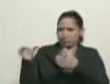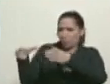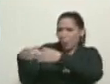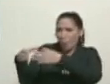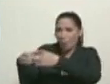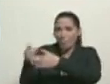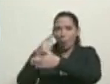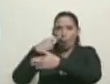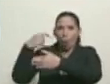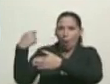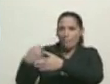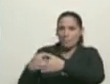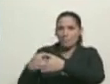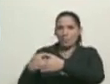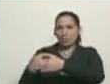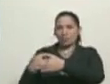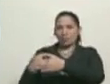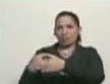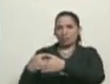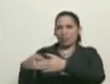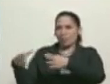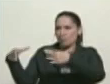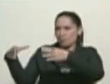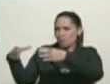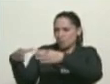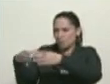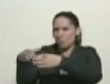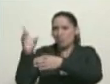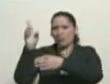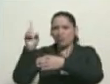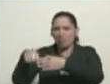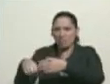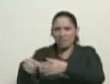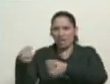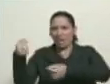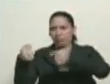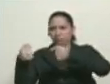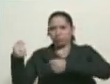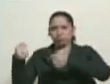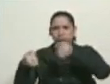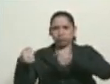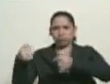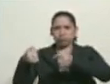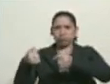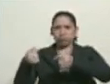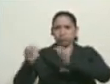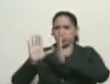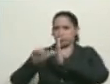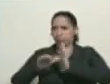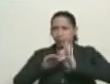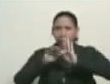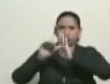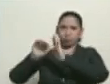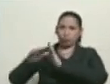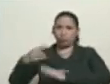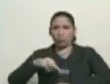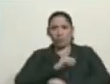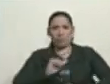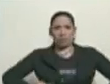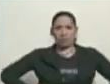grupo de hombres con un grupo de vehículos secuestrados de nuestra Guardia Nacional,